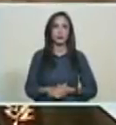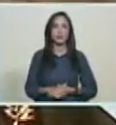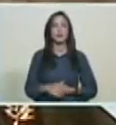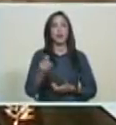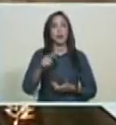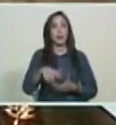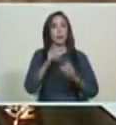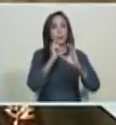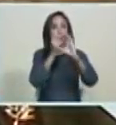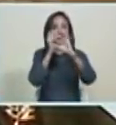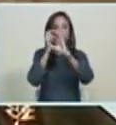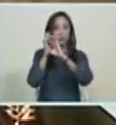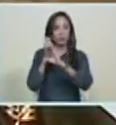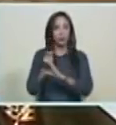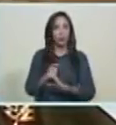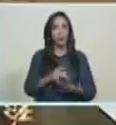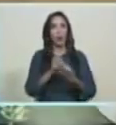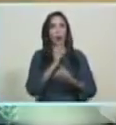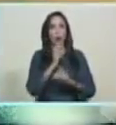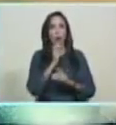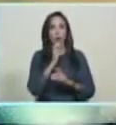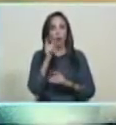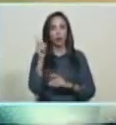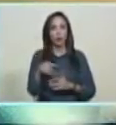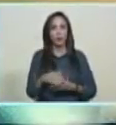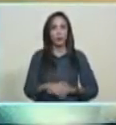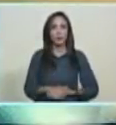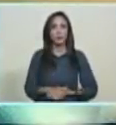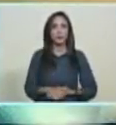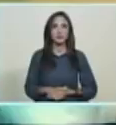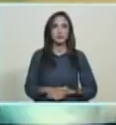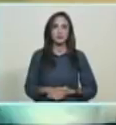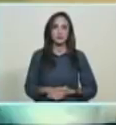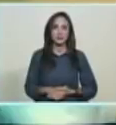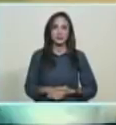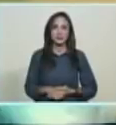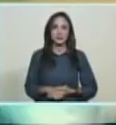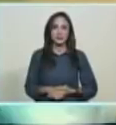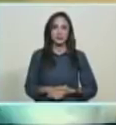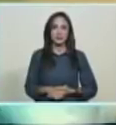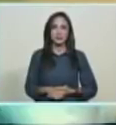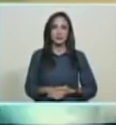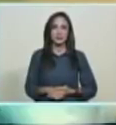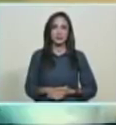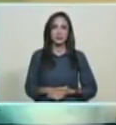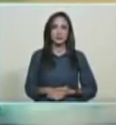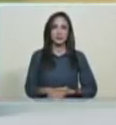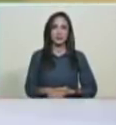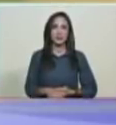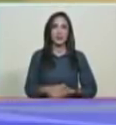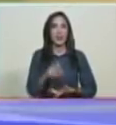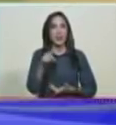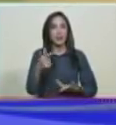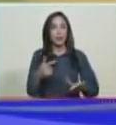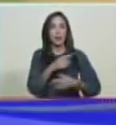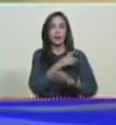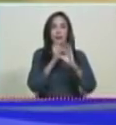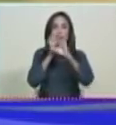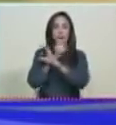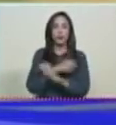de Minas para todo el desarrollo de el arco minero del Orinoco y más allá.